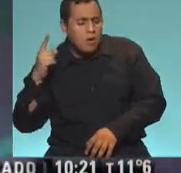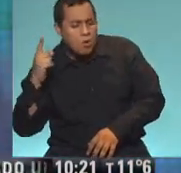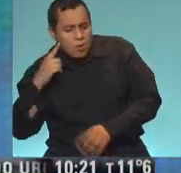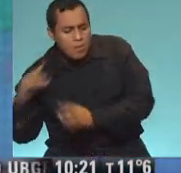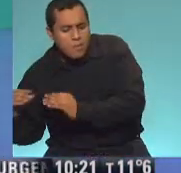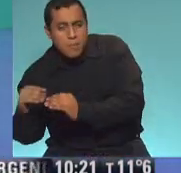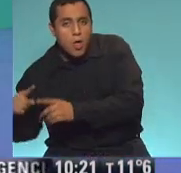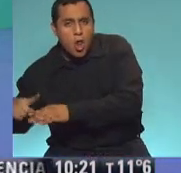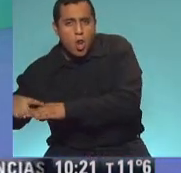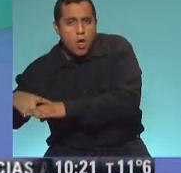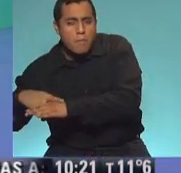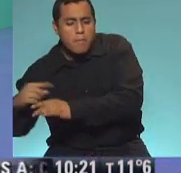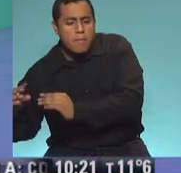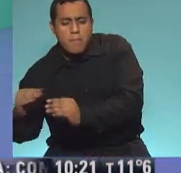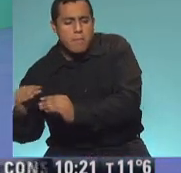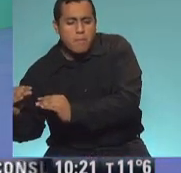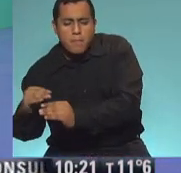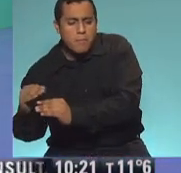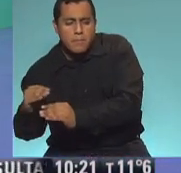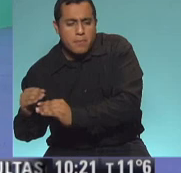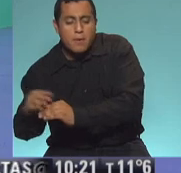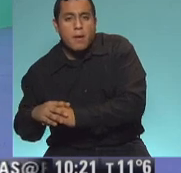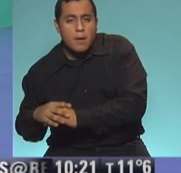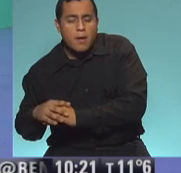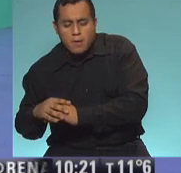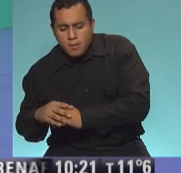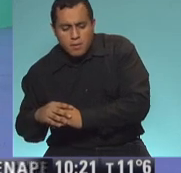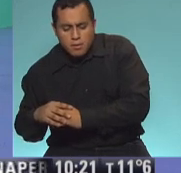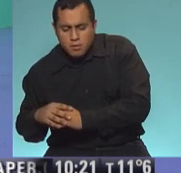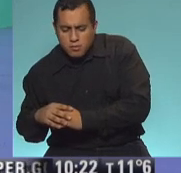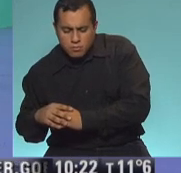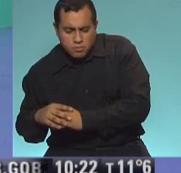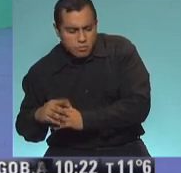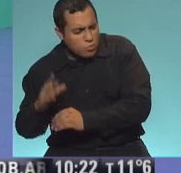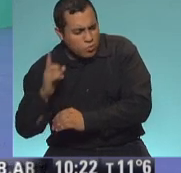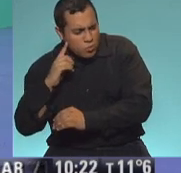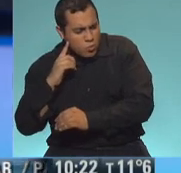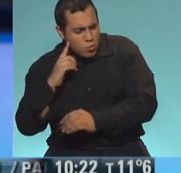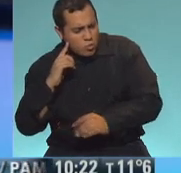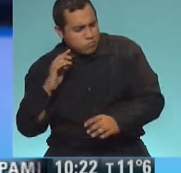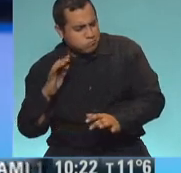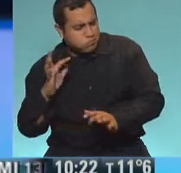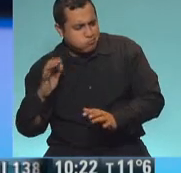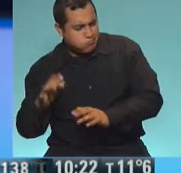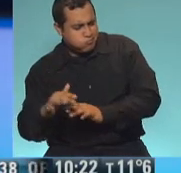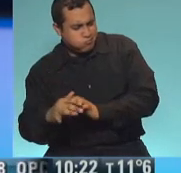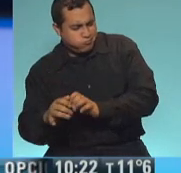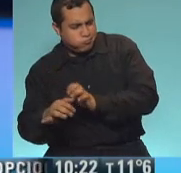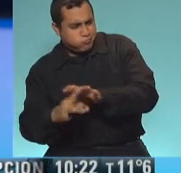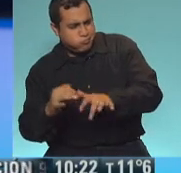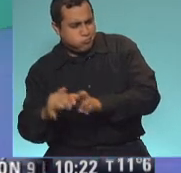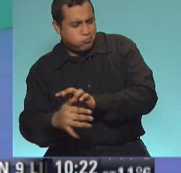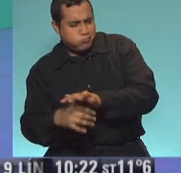lombrices, cerquita, cerquita de la tierra, oye un murmullo cada vez más fuerte en